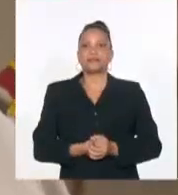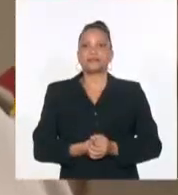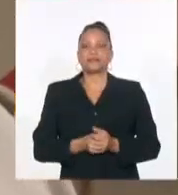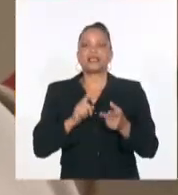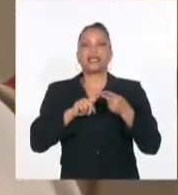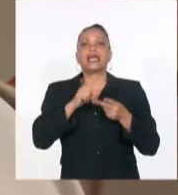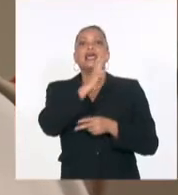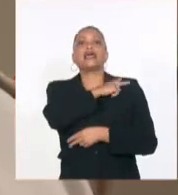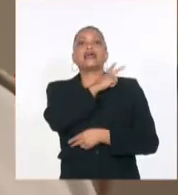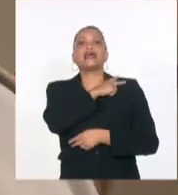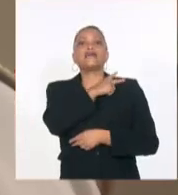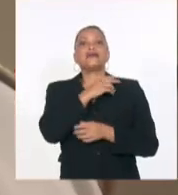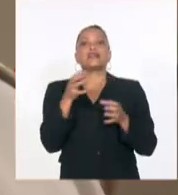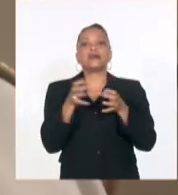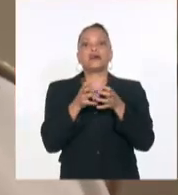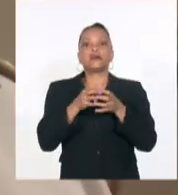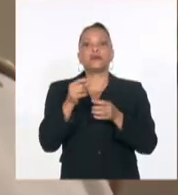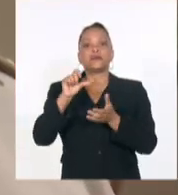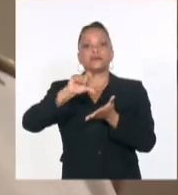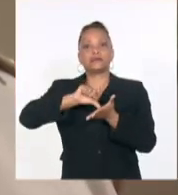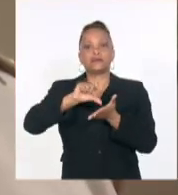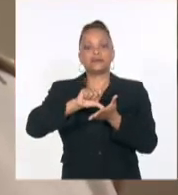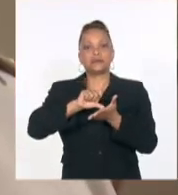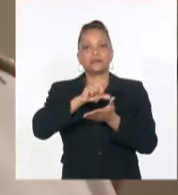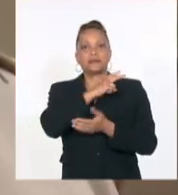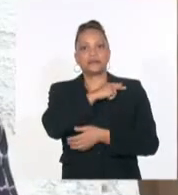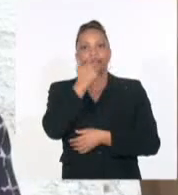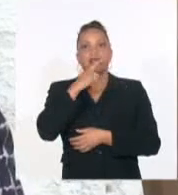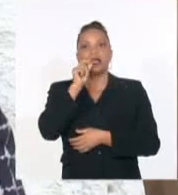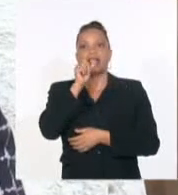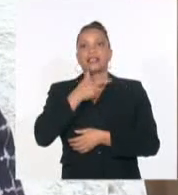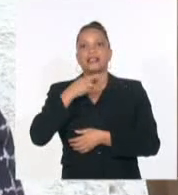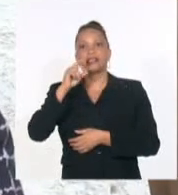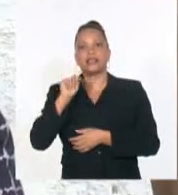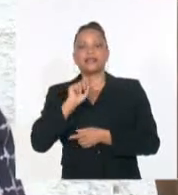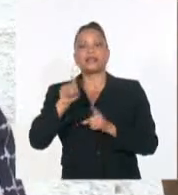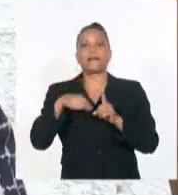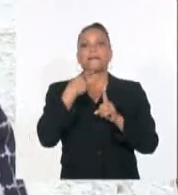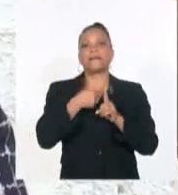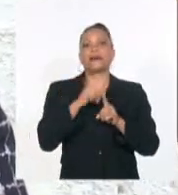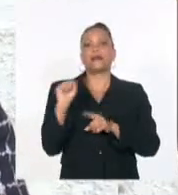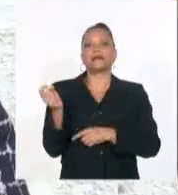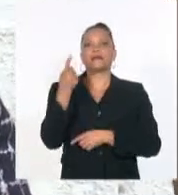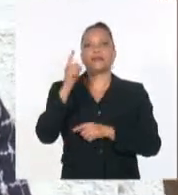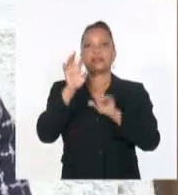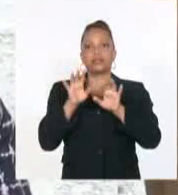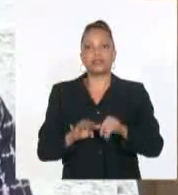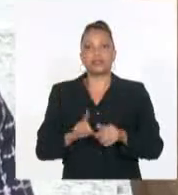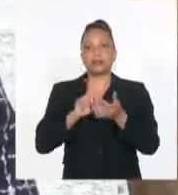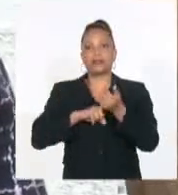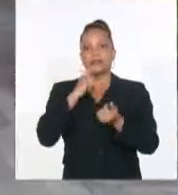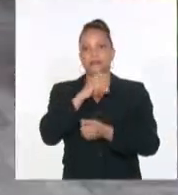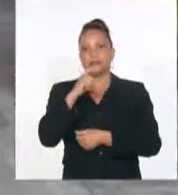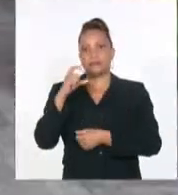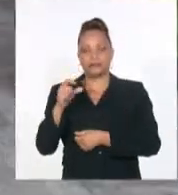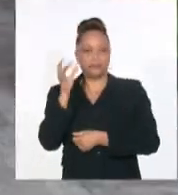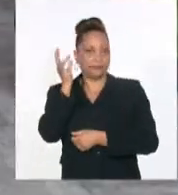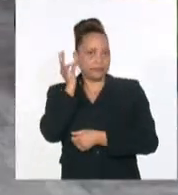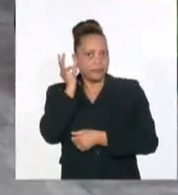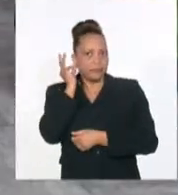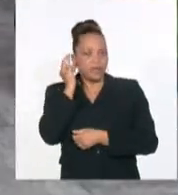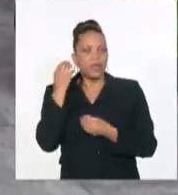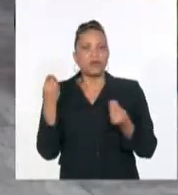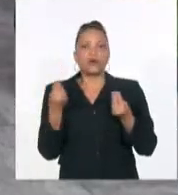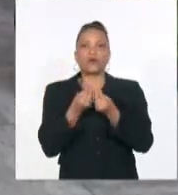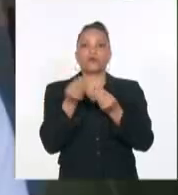jefe del Ejército Central, general de división Andrés González Brito, y la primera secretaria del partido Matanza, Suseli Morfa González, junto a